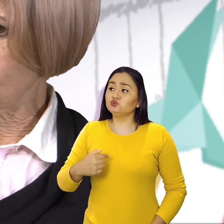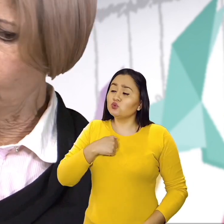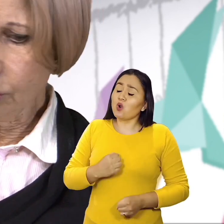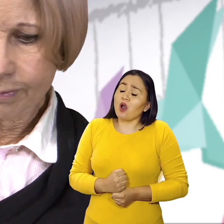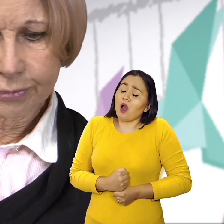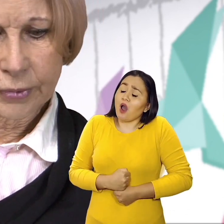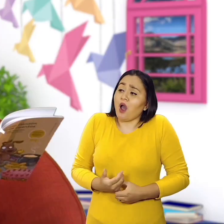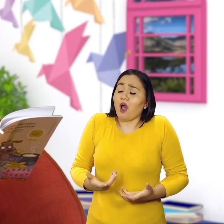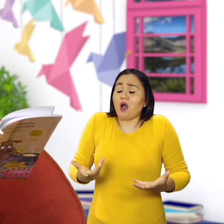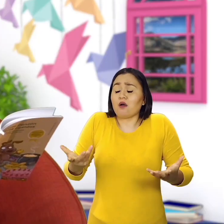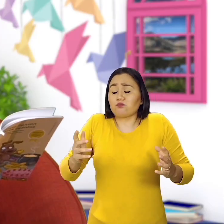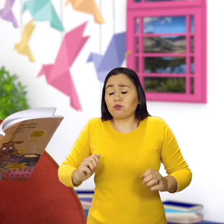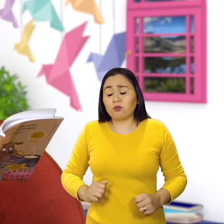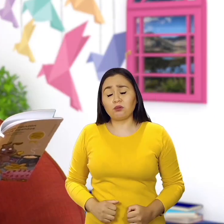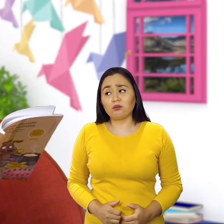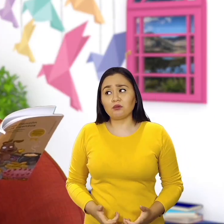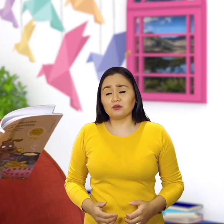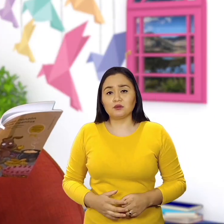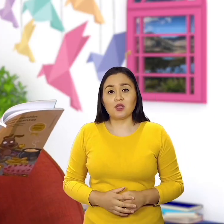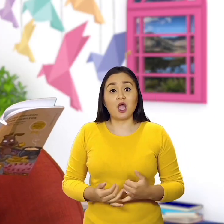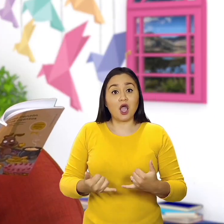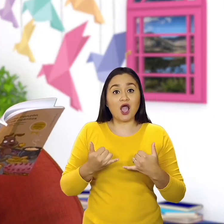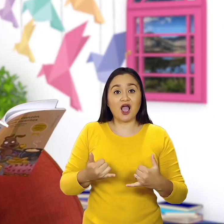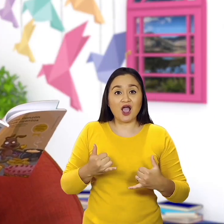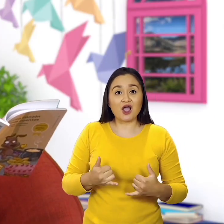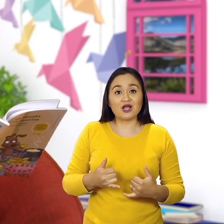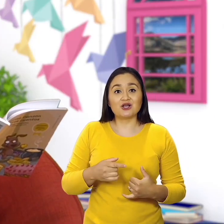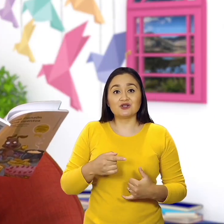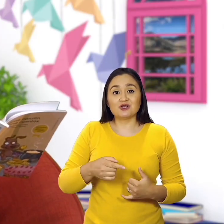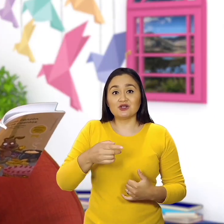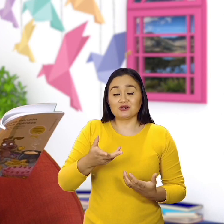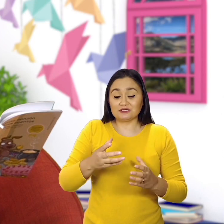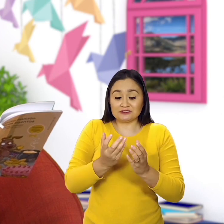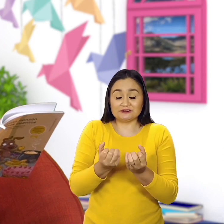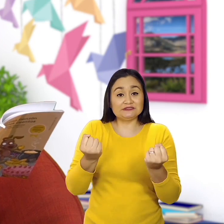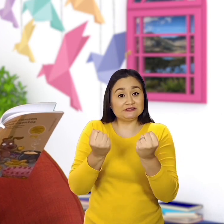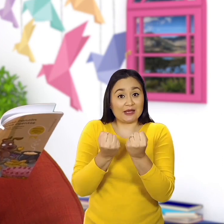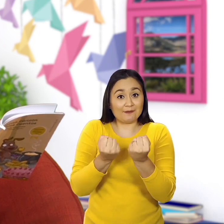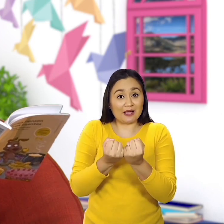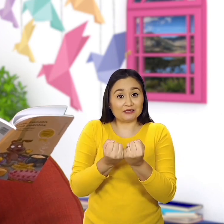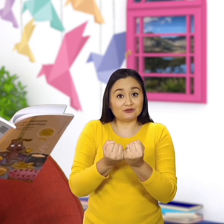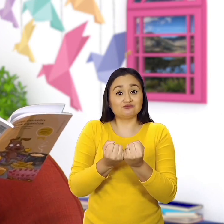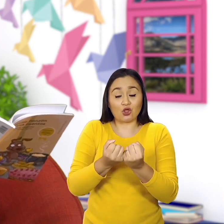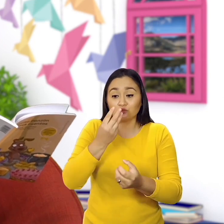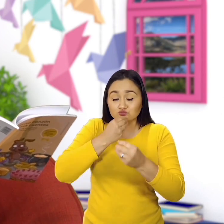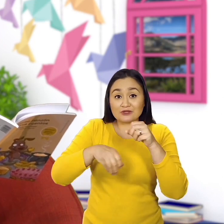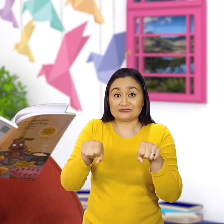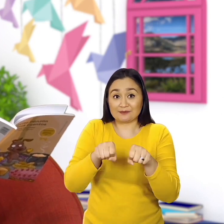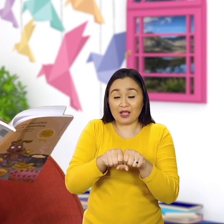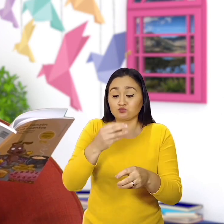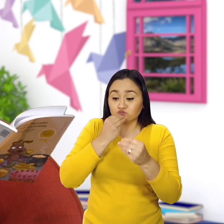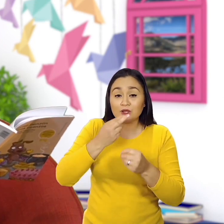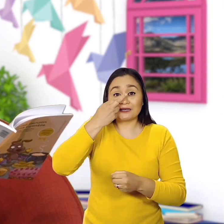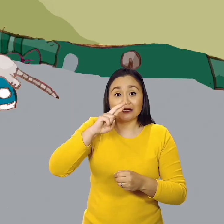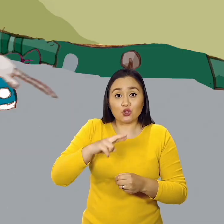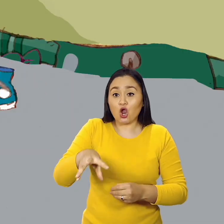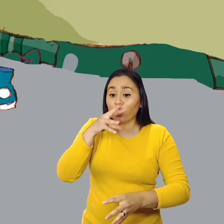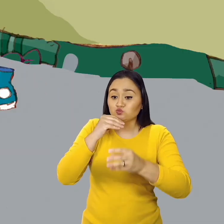preguntó el ratón. «Porque tenía hambre», respondió Perrito Panzón, «y ahora me comeré el zapato y el